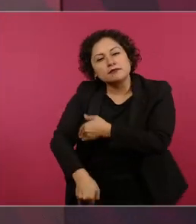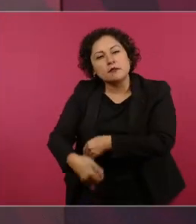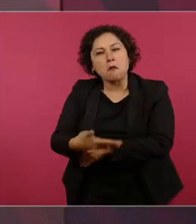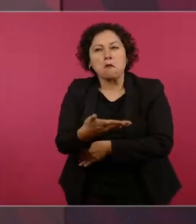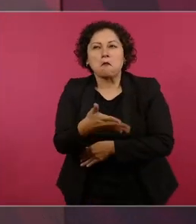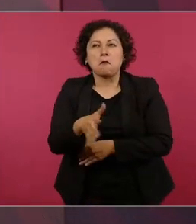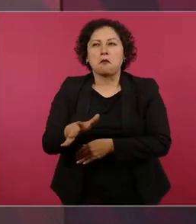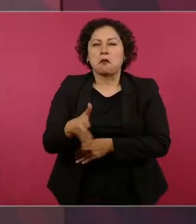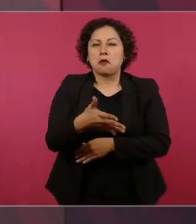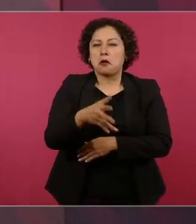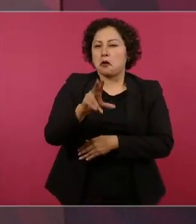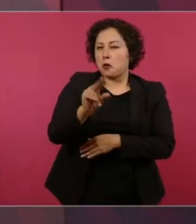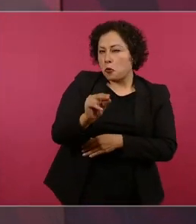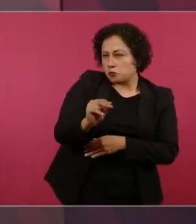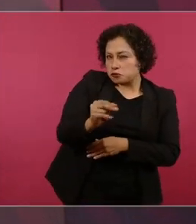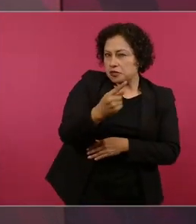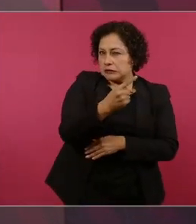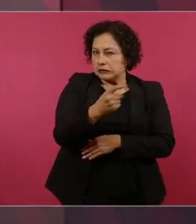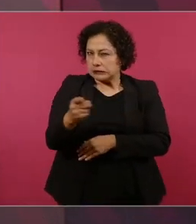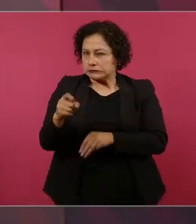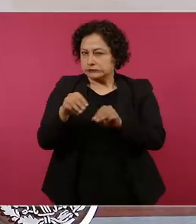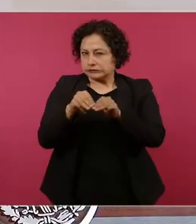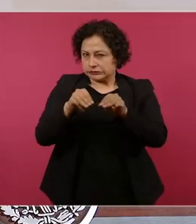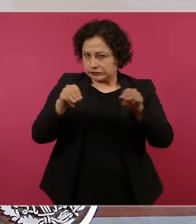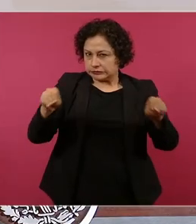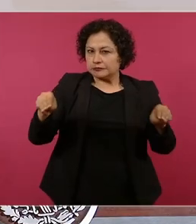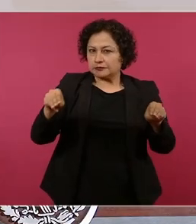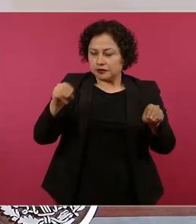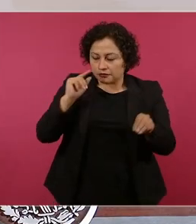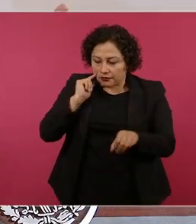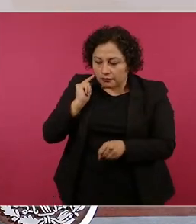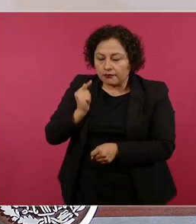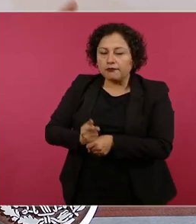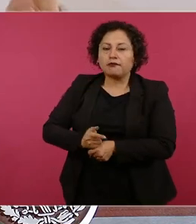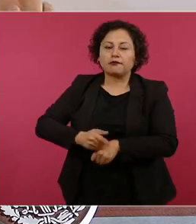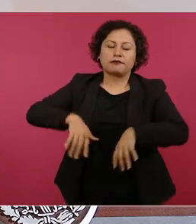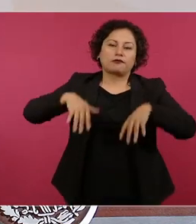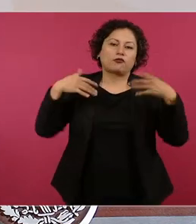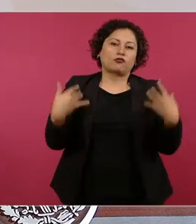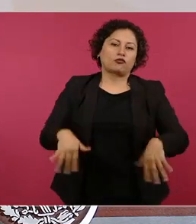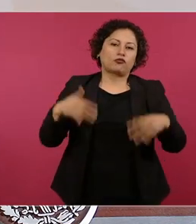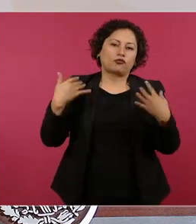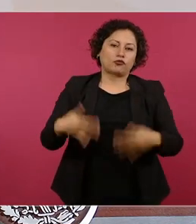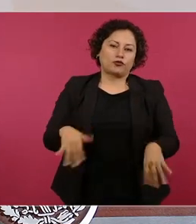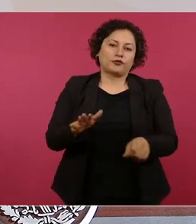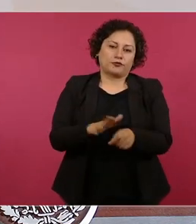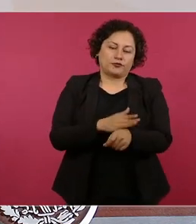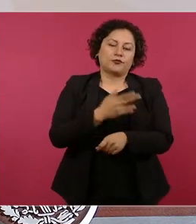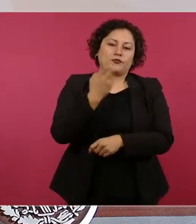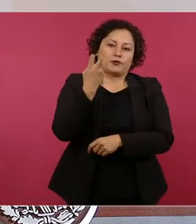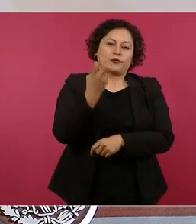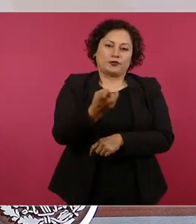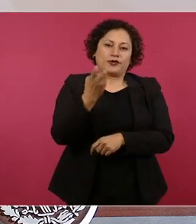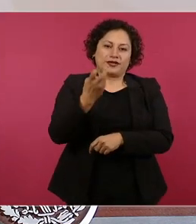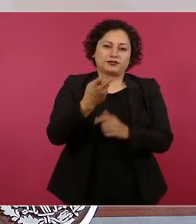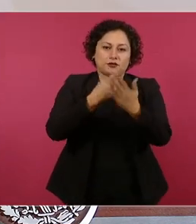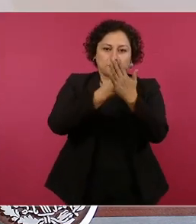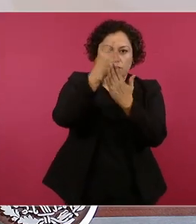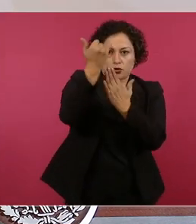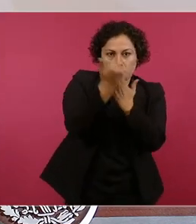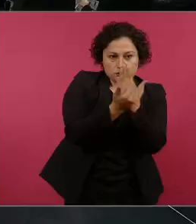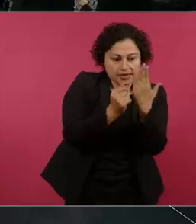80 100 Met entonces eh el proyecto